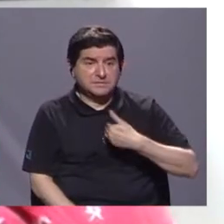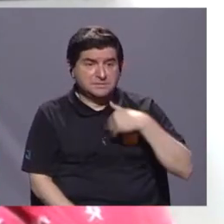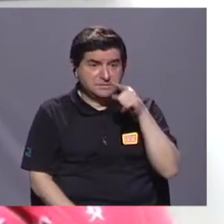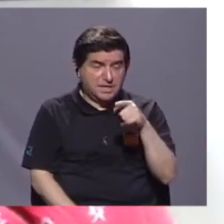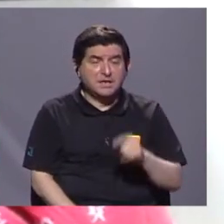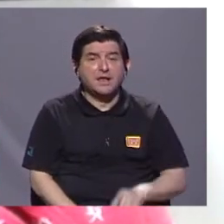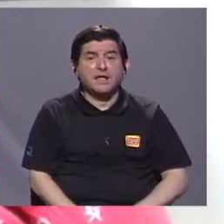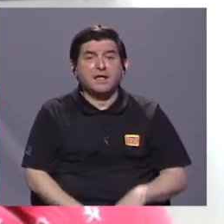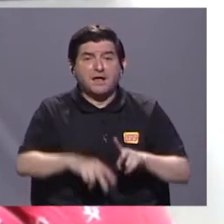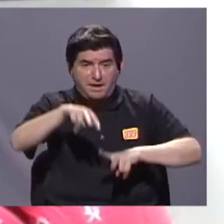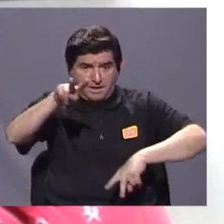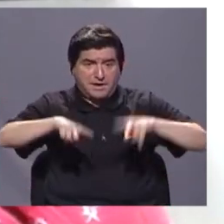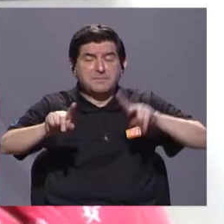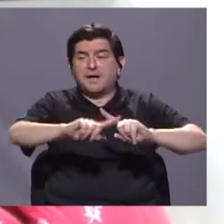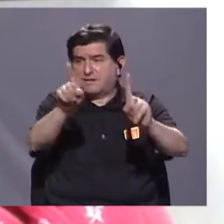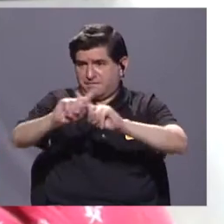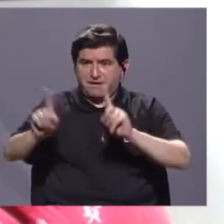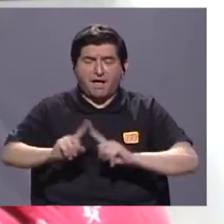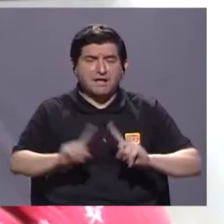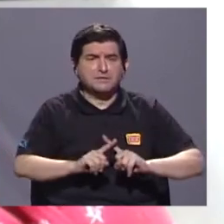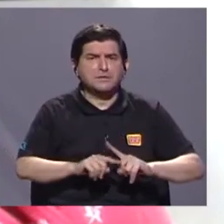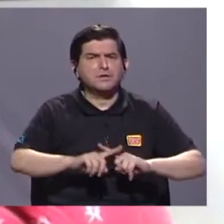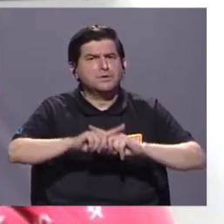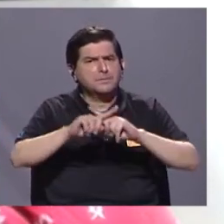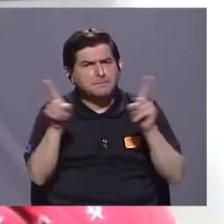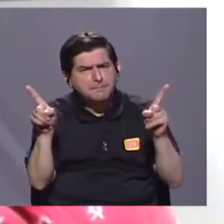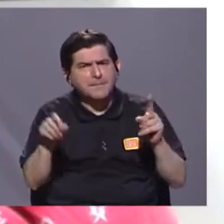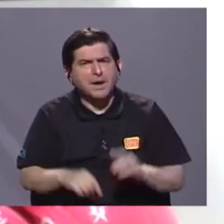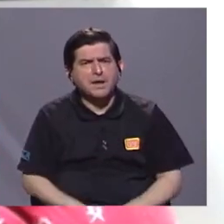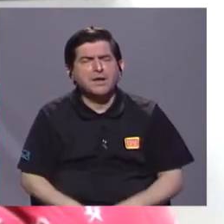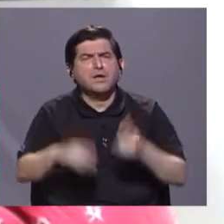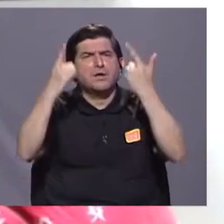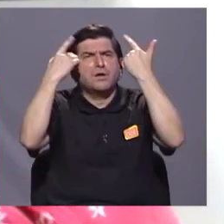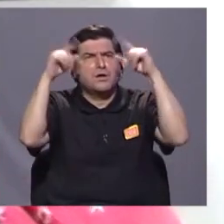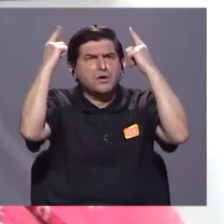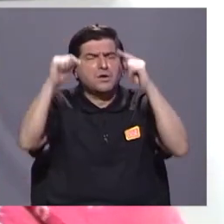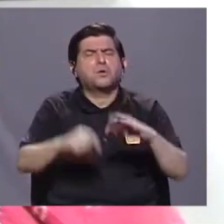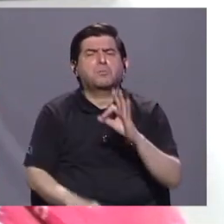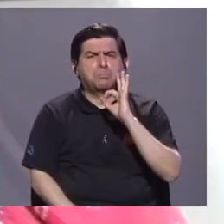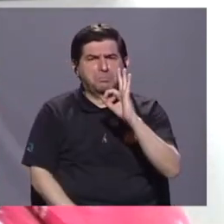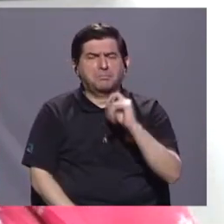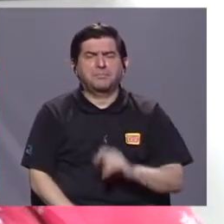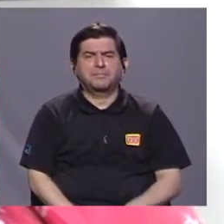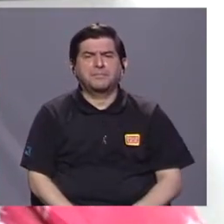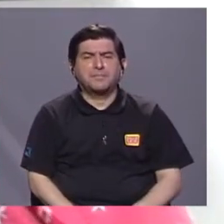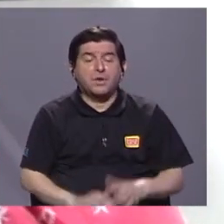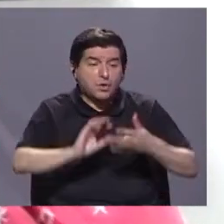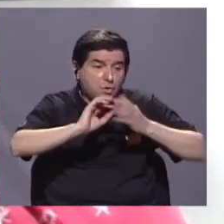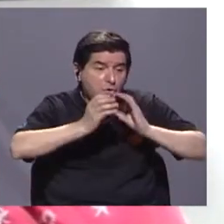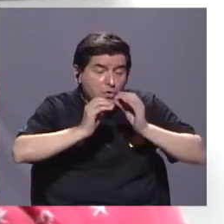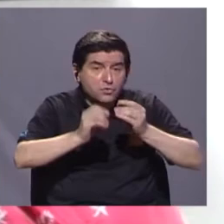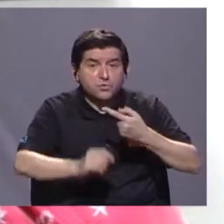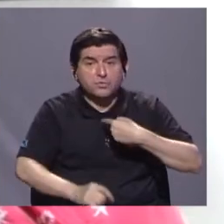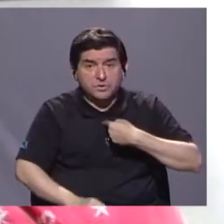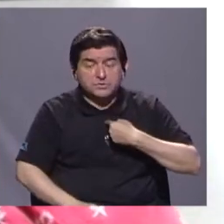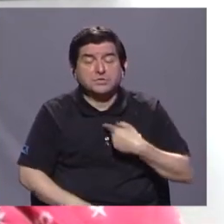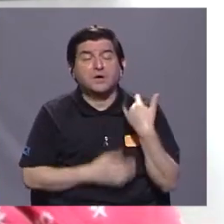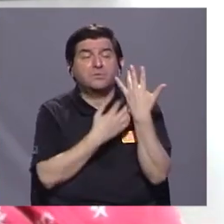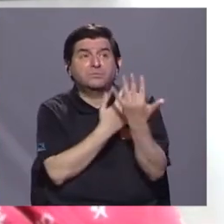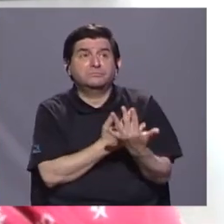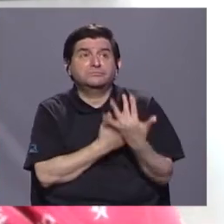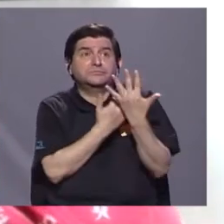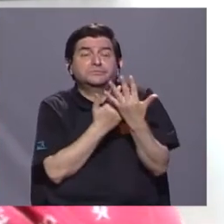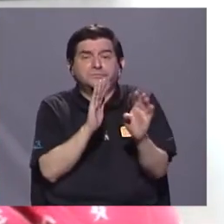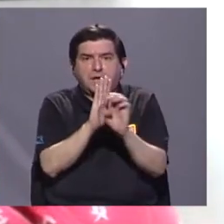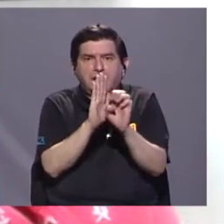variantes circulando y si se ve una efectividad real los datos por lo menos que aún no le dan más esperanza